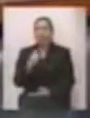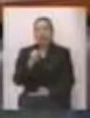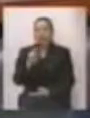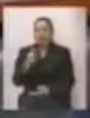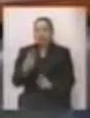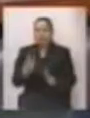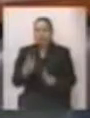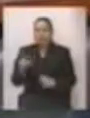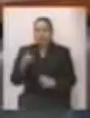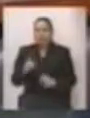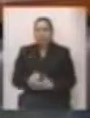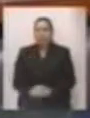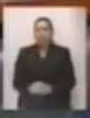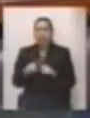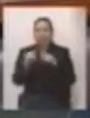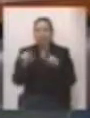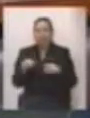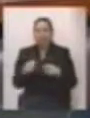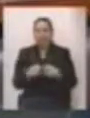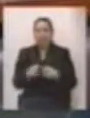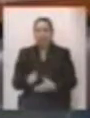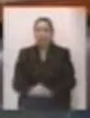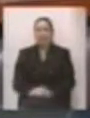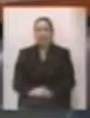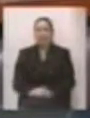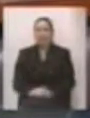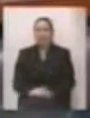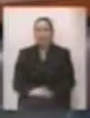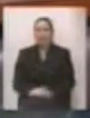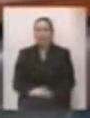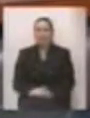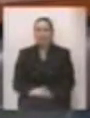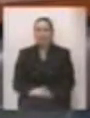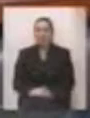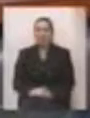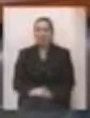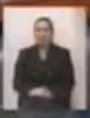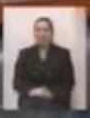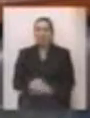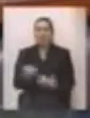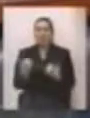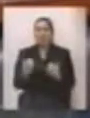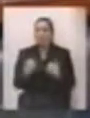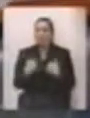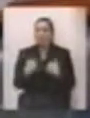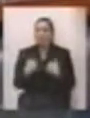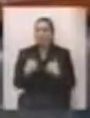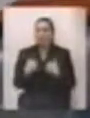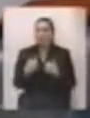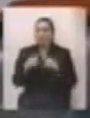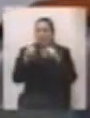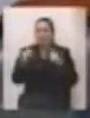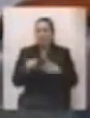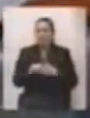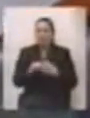2007, que es sobre el uso de cabinas de Internet. La idea del proyecto de ley es, estas deben ser, las cabinas de